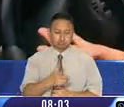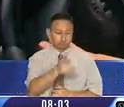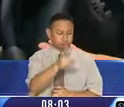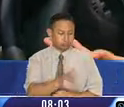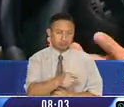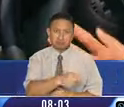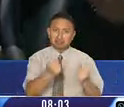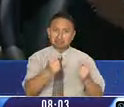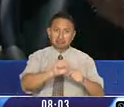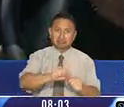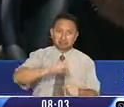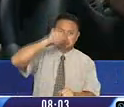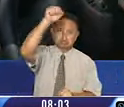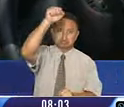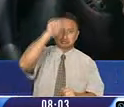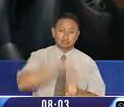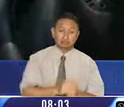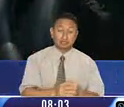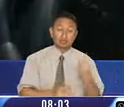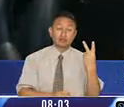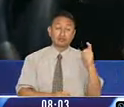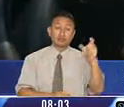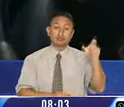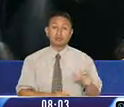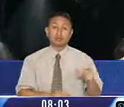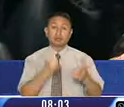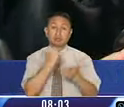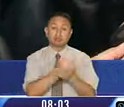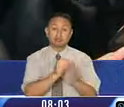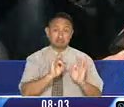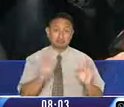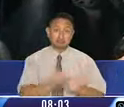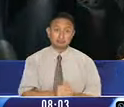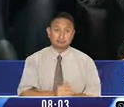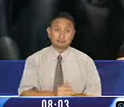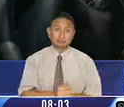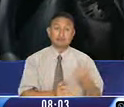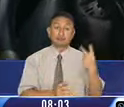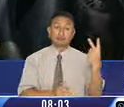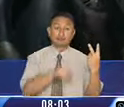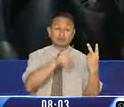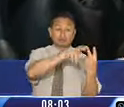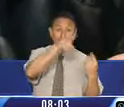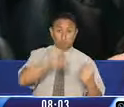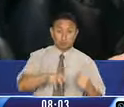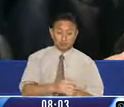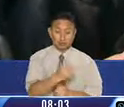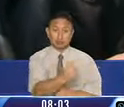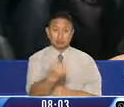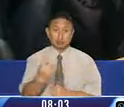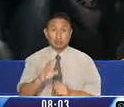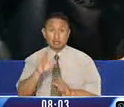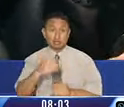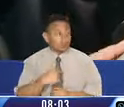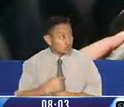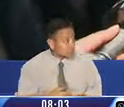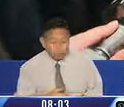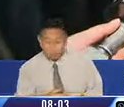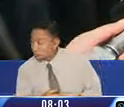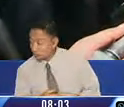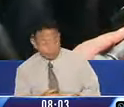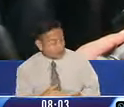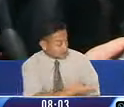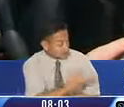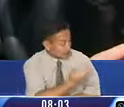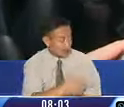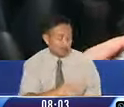una, son dos personas, y no, el carro sin placas. Dos personas se bajan, el uno le avisa si es que viene gente o no y el